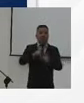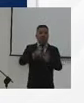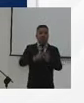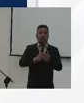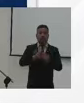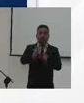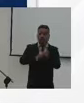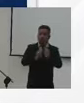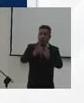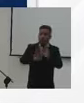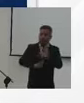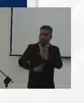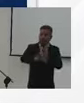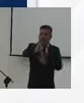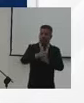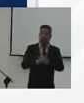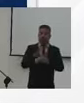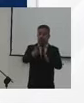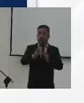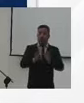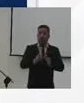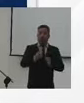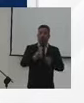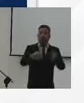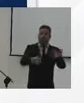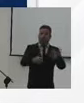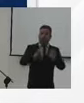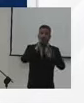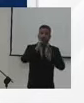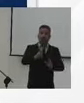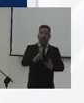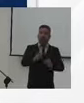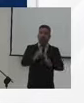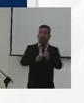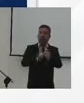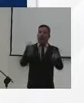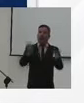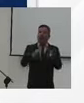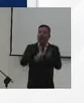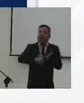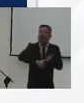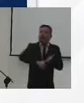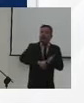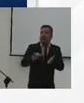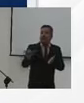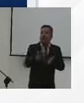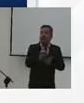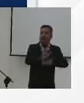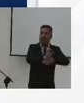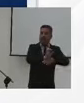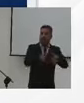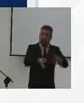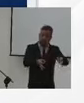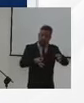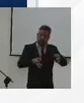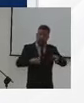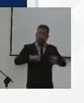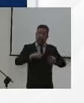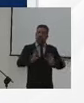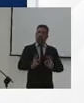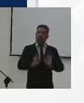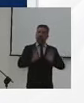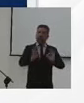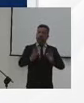poder sacar adelante sus deportes, porque es que un reconocimiento deportivo es la cédula que le garantiza a un ente deportivo